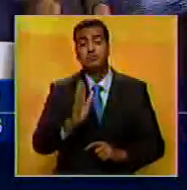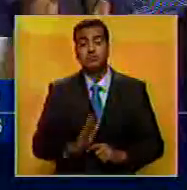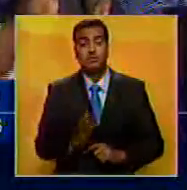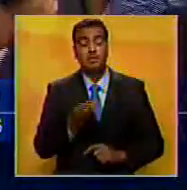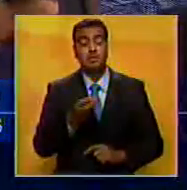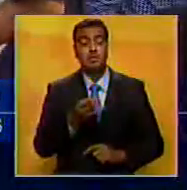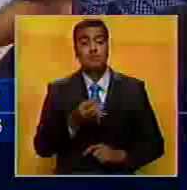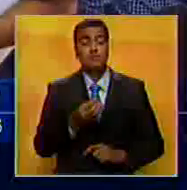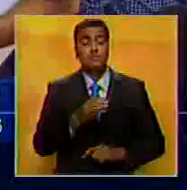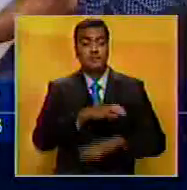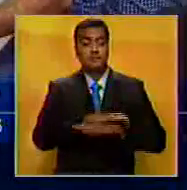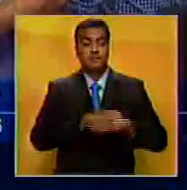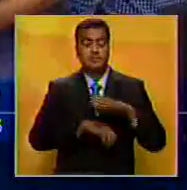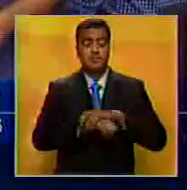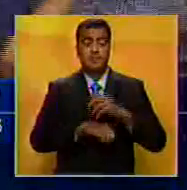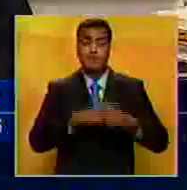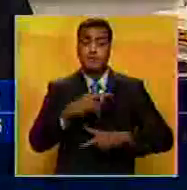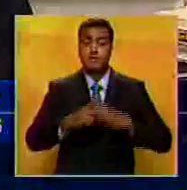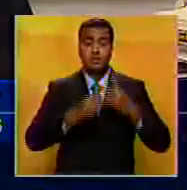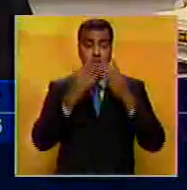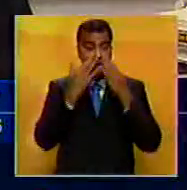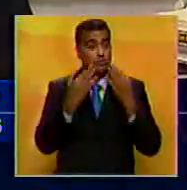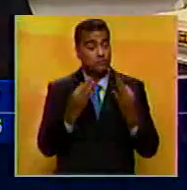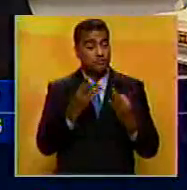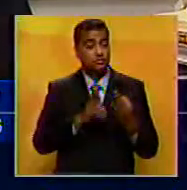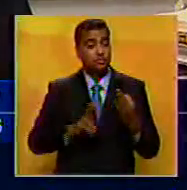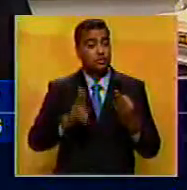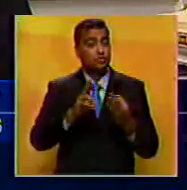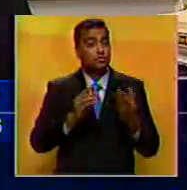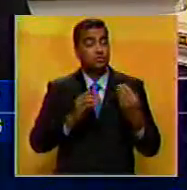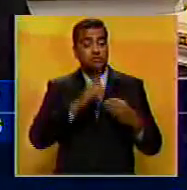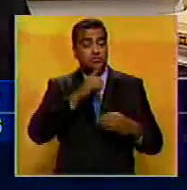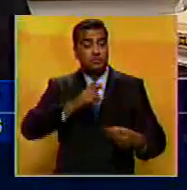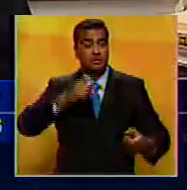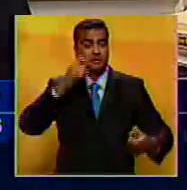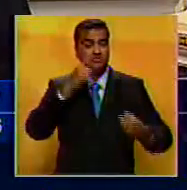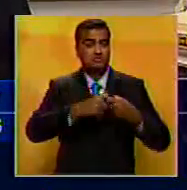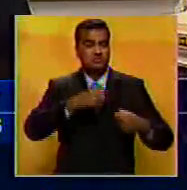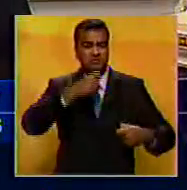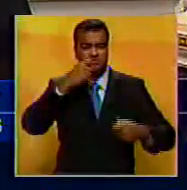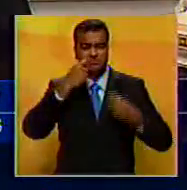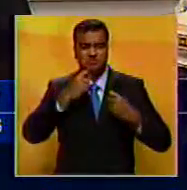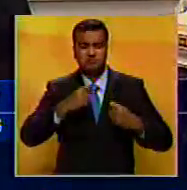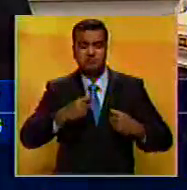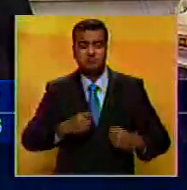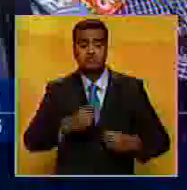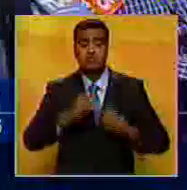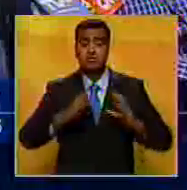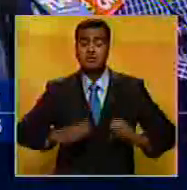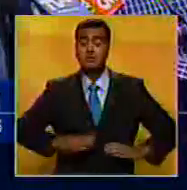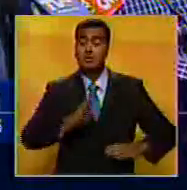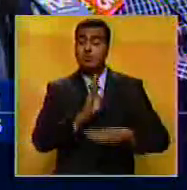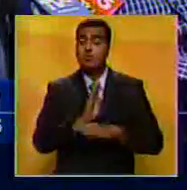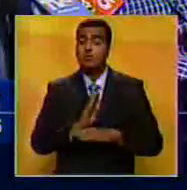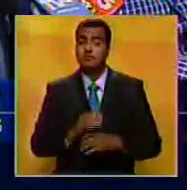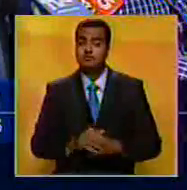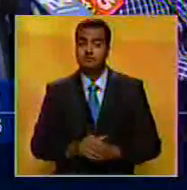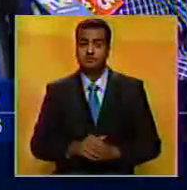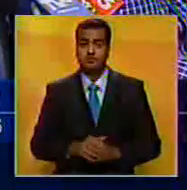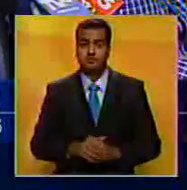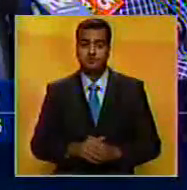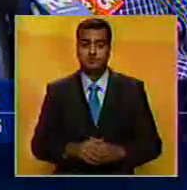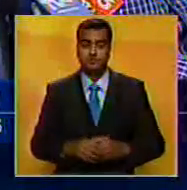la cifra de llamados presos políticos y alertó sobre el uso desmedido de bombas lacrimógenas por parte de los cuerpos de seguridad durante